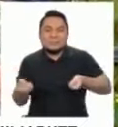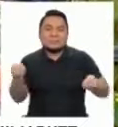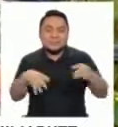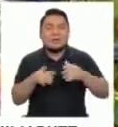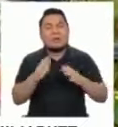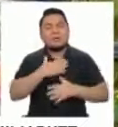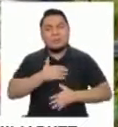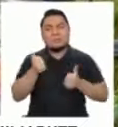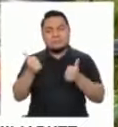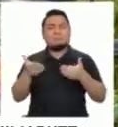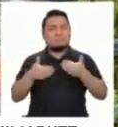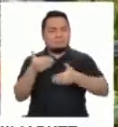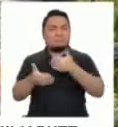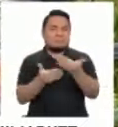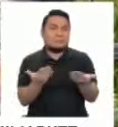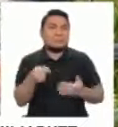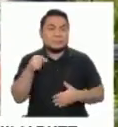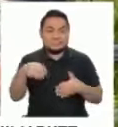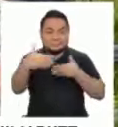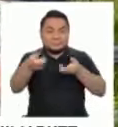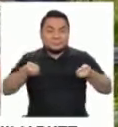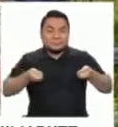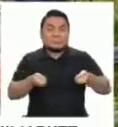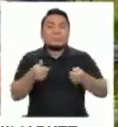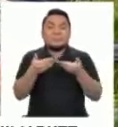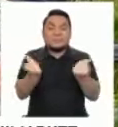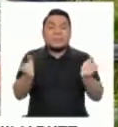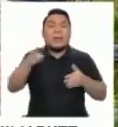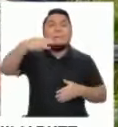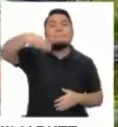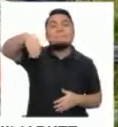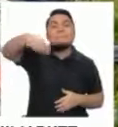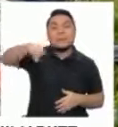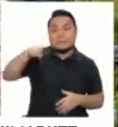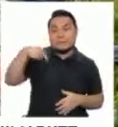bastante bien. La tienda, el mini market, abre este martes, el martes de la próxima semana.